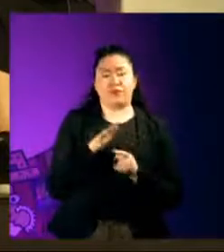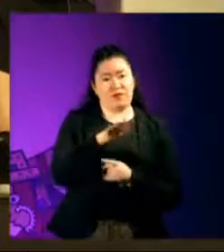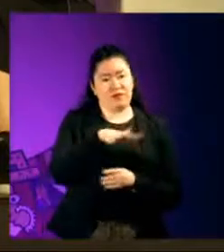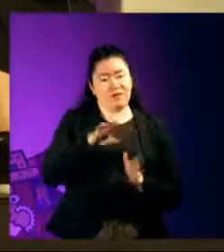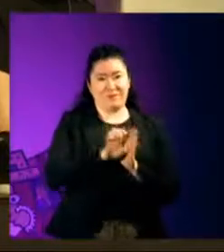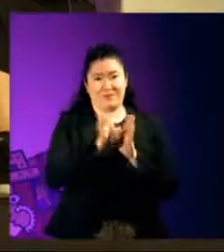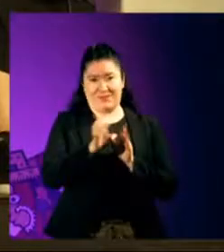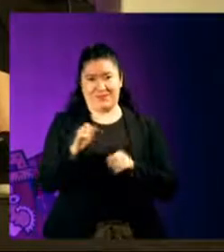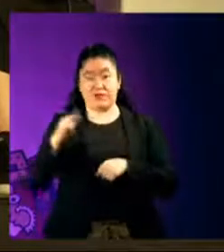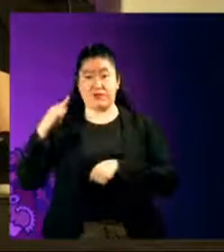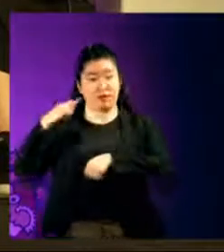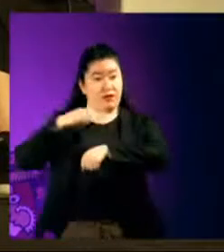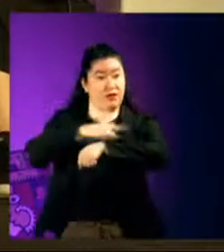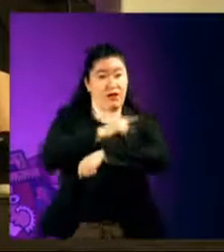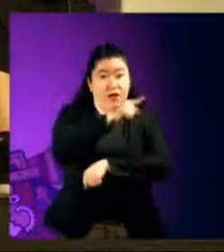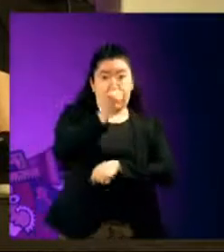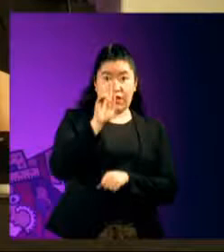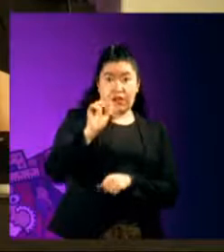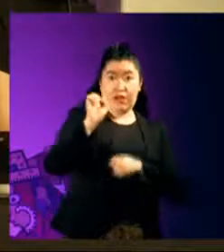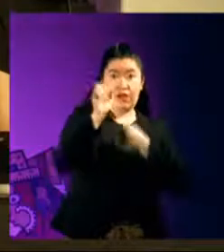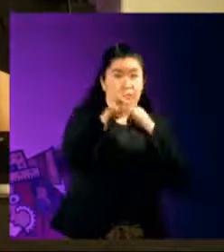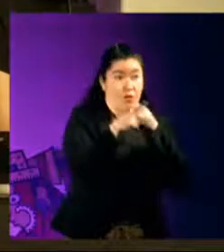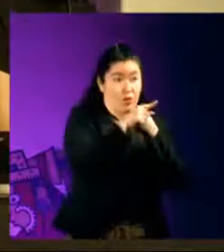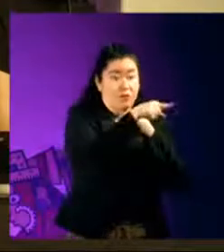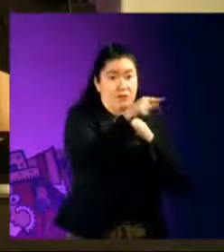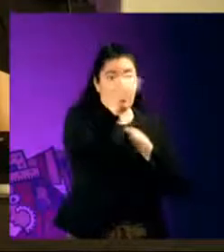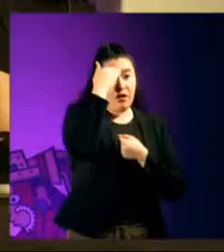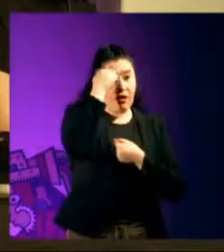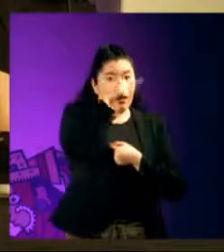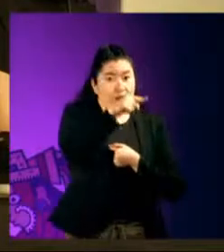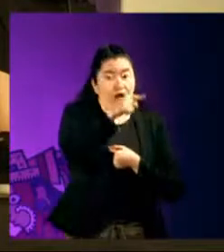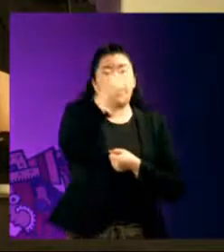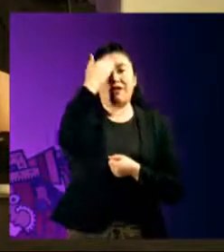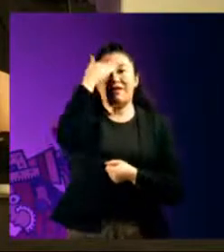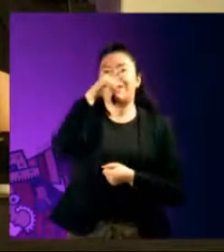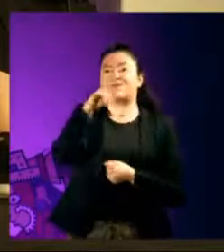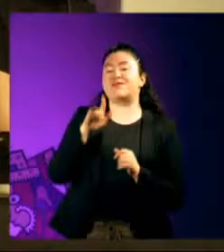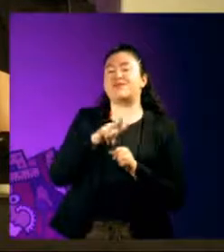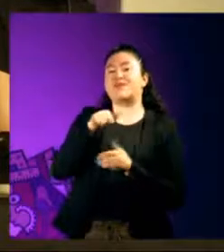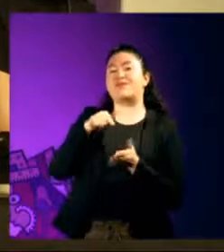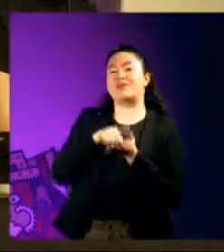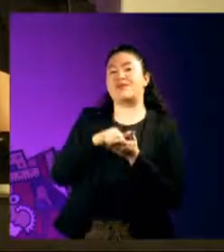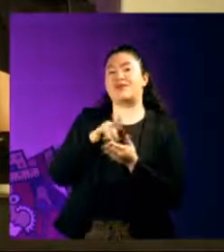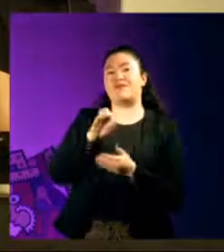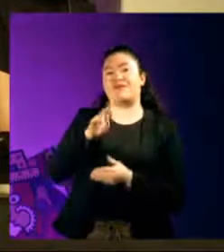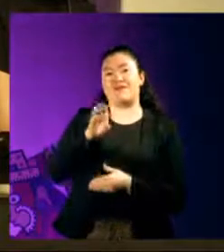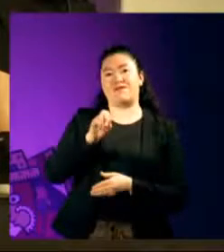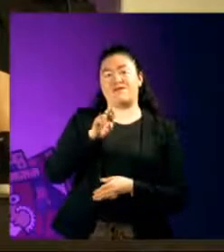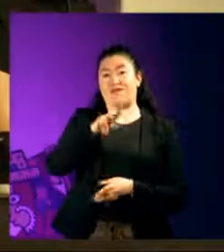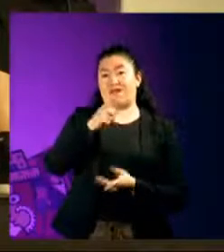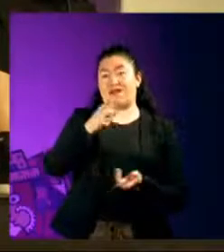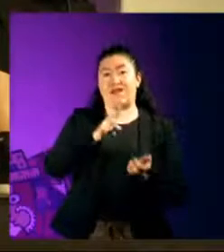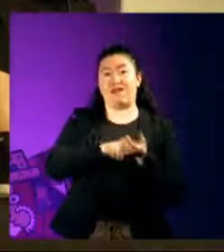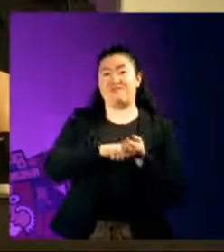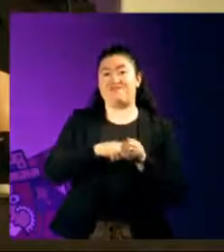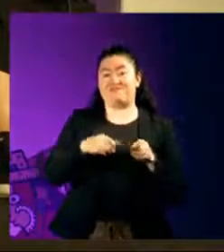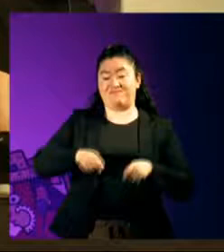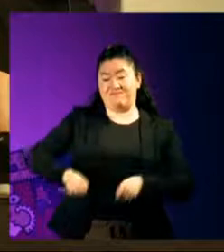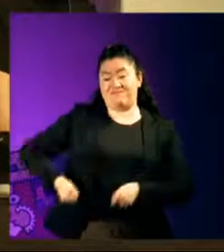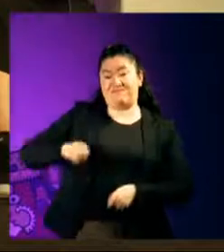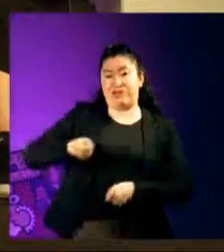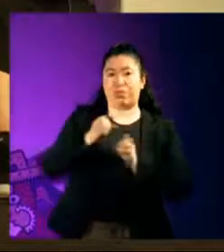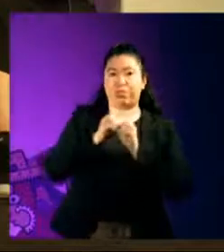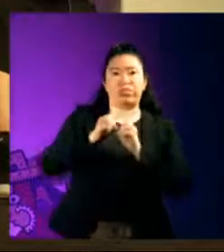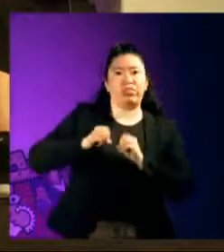aeropuertos en europa y quien los conozca sabe que en frankfurt se pierden las maletas todo el tiempo nunca llegas a las